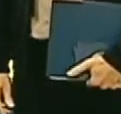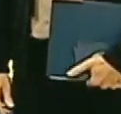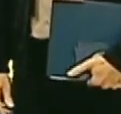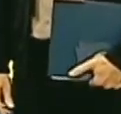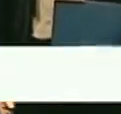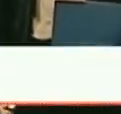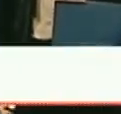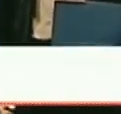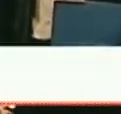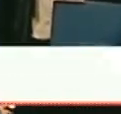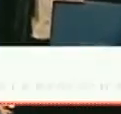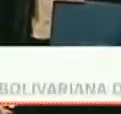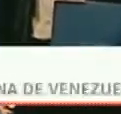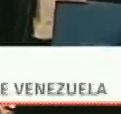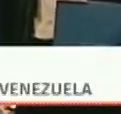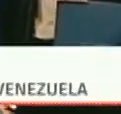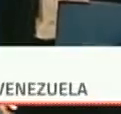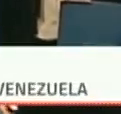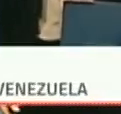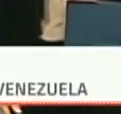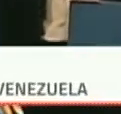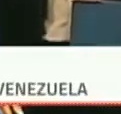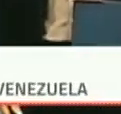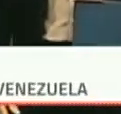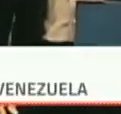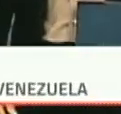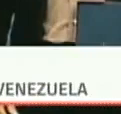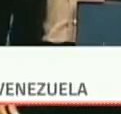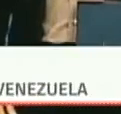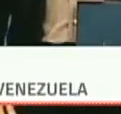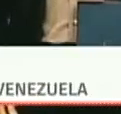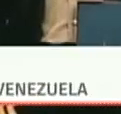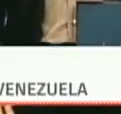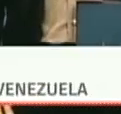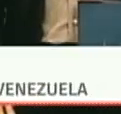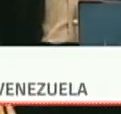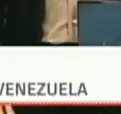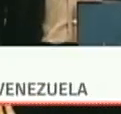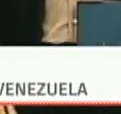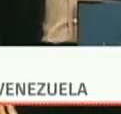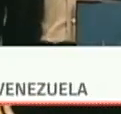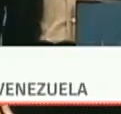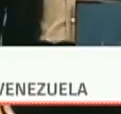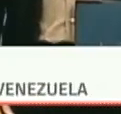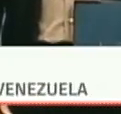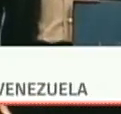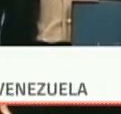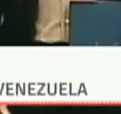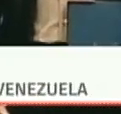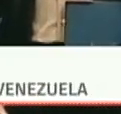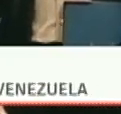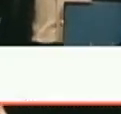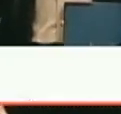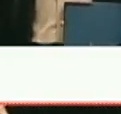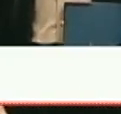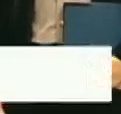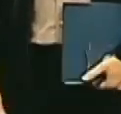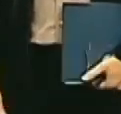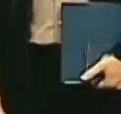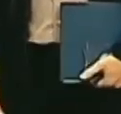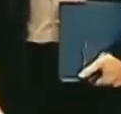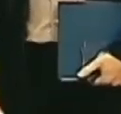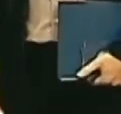ya a flor de piel. 6 de noviembre del 2019 estamos en la sede central,